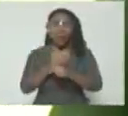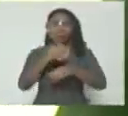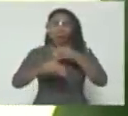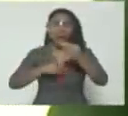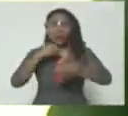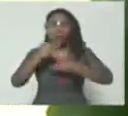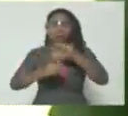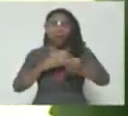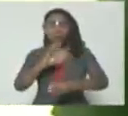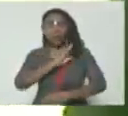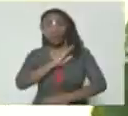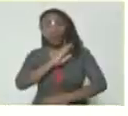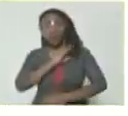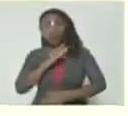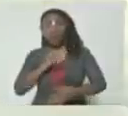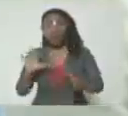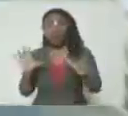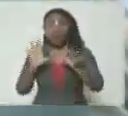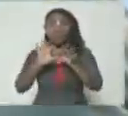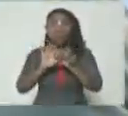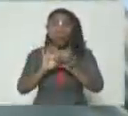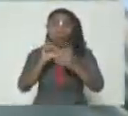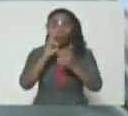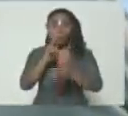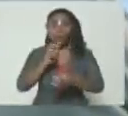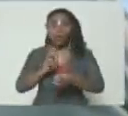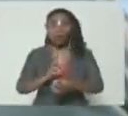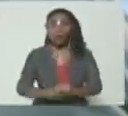tenido relación con el banco.